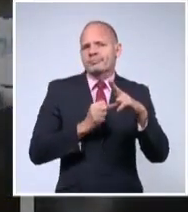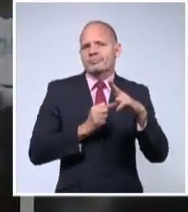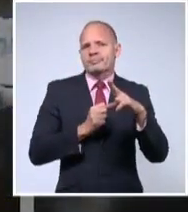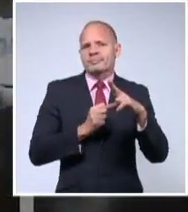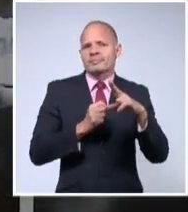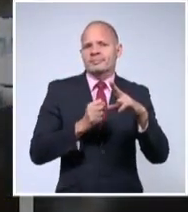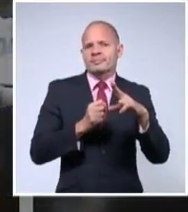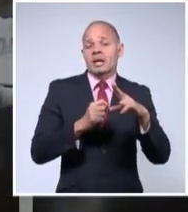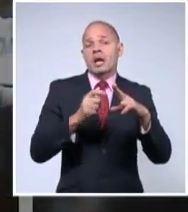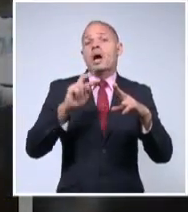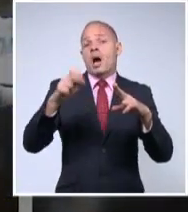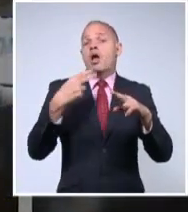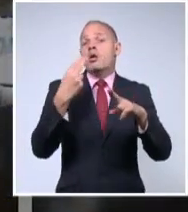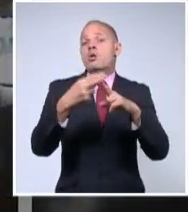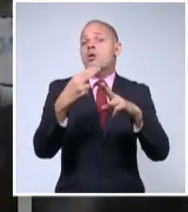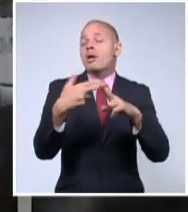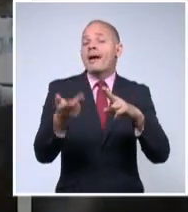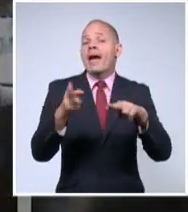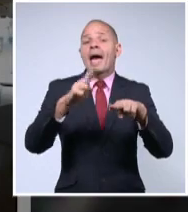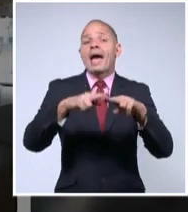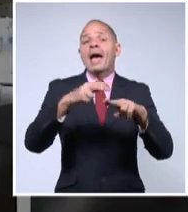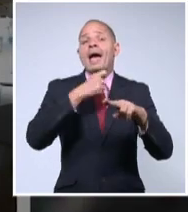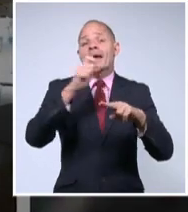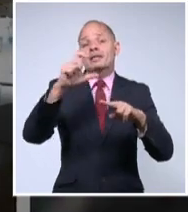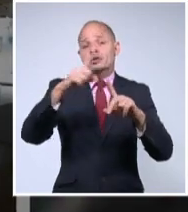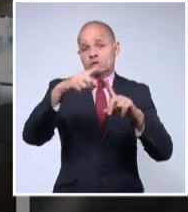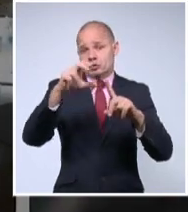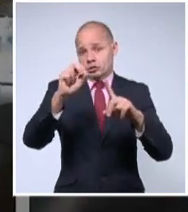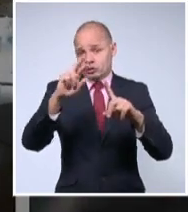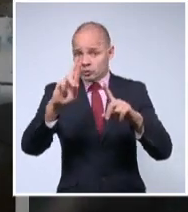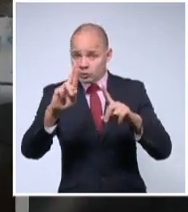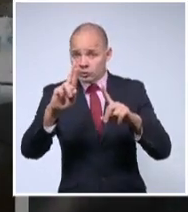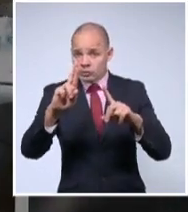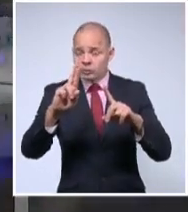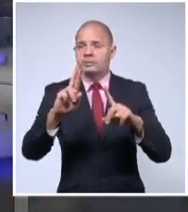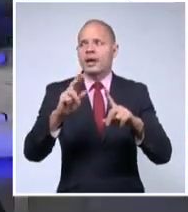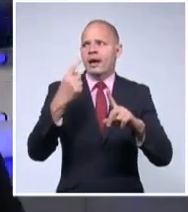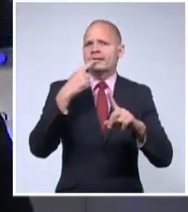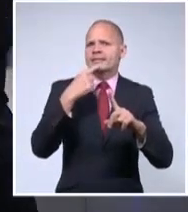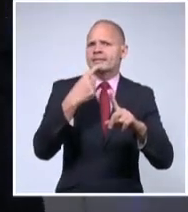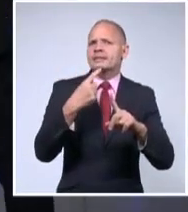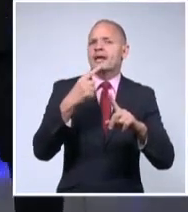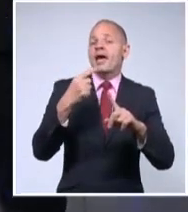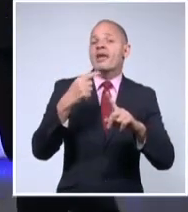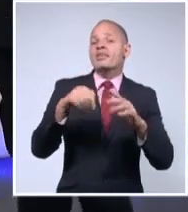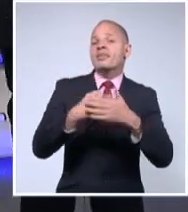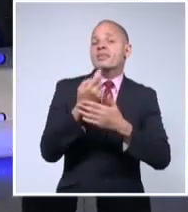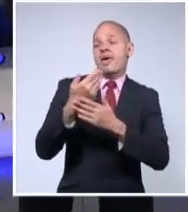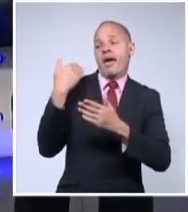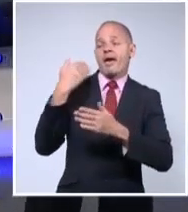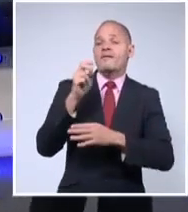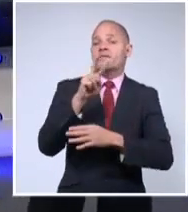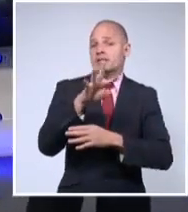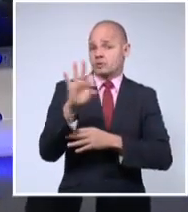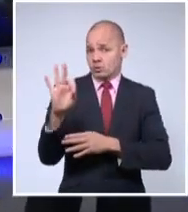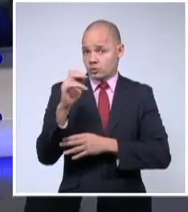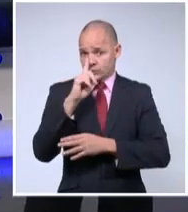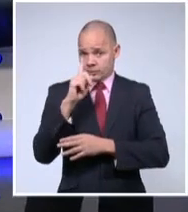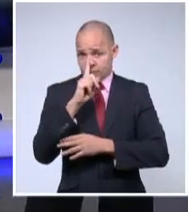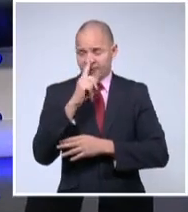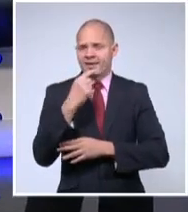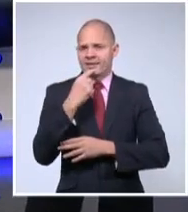usted. Repito, Héctor Luis Valdés Cocho, el día 28 de noviembre, dijo lo siguiente: agradecer la gentileza